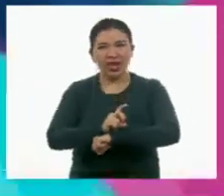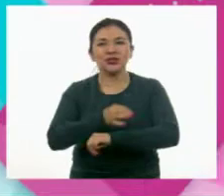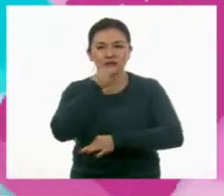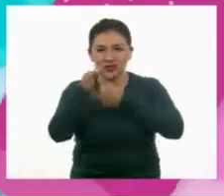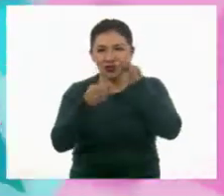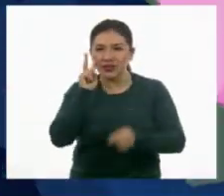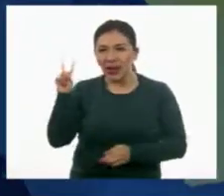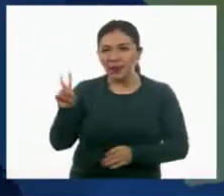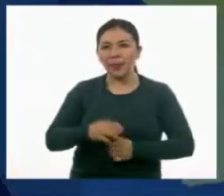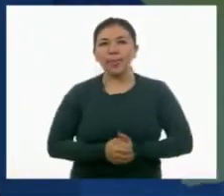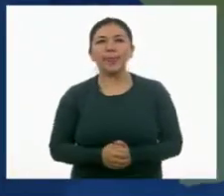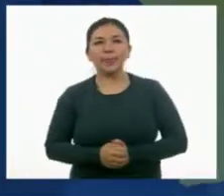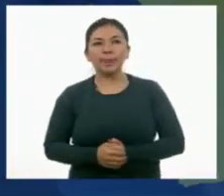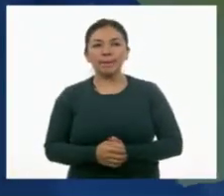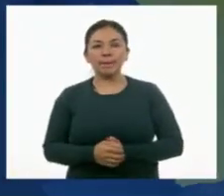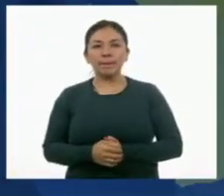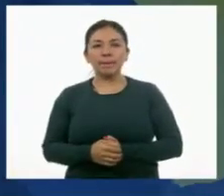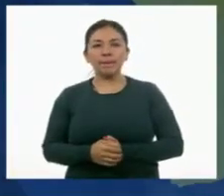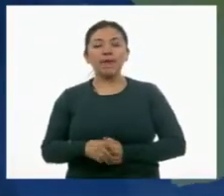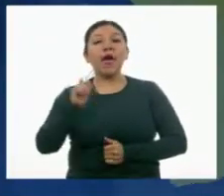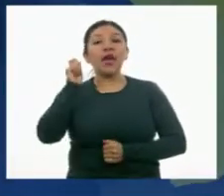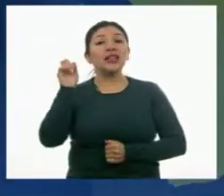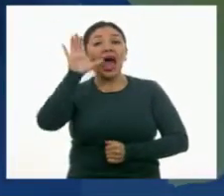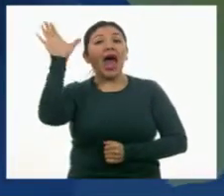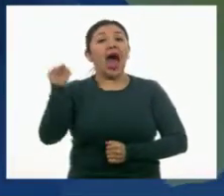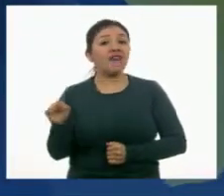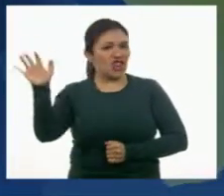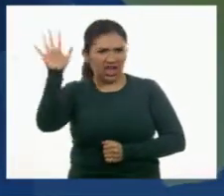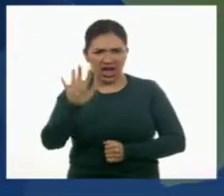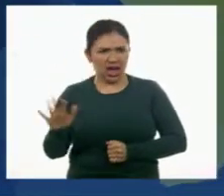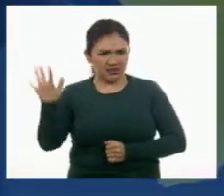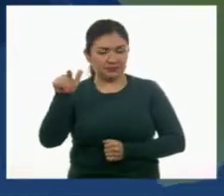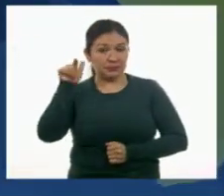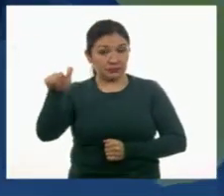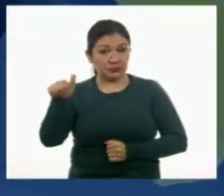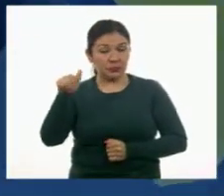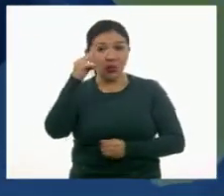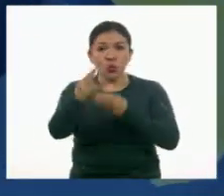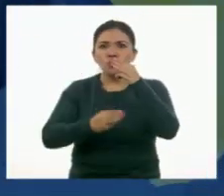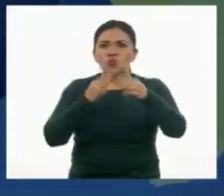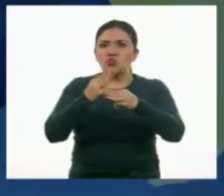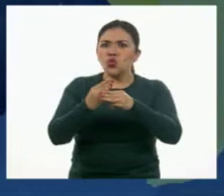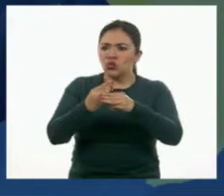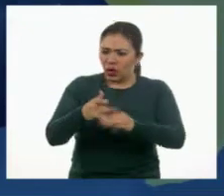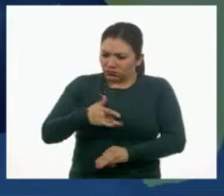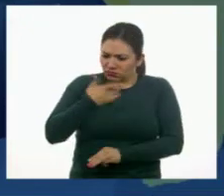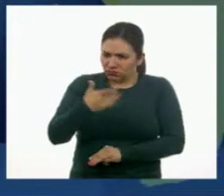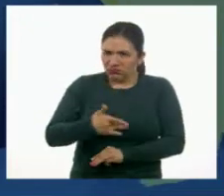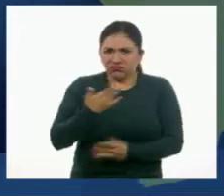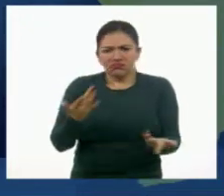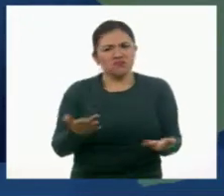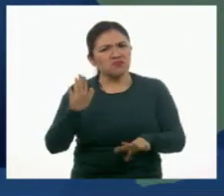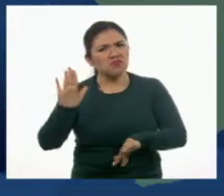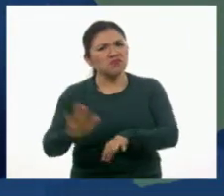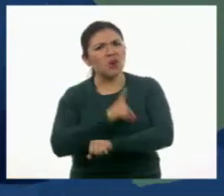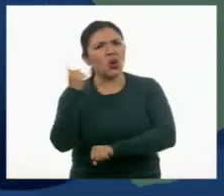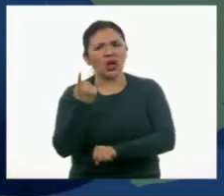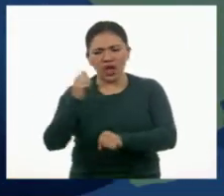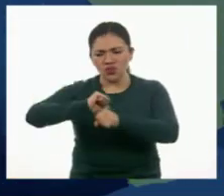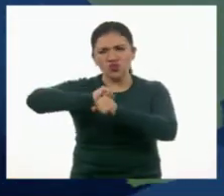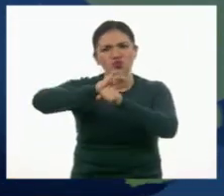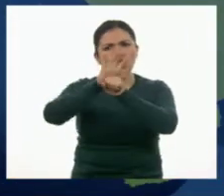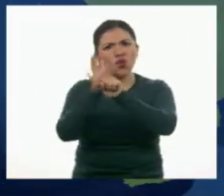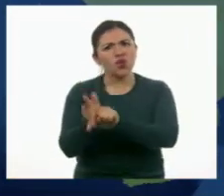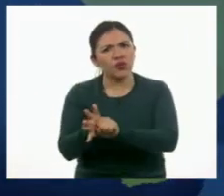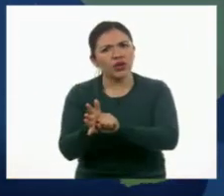nota. Y vamos a hablar de África en general. Y aquí dice, el mundo se pregunta por qué el coronavirus no ha